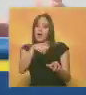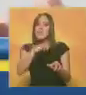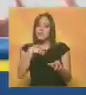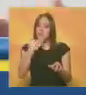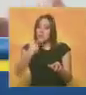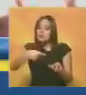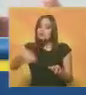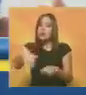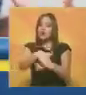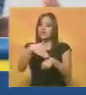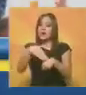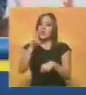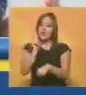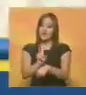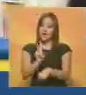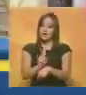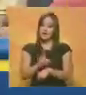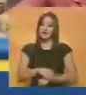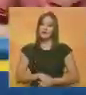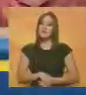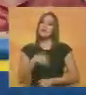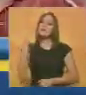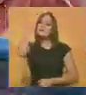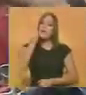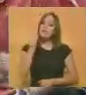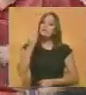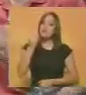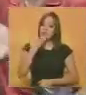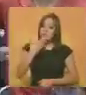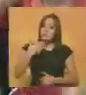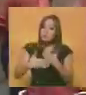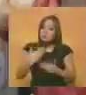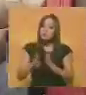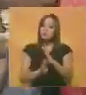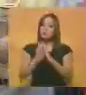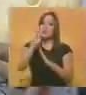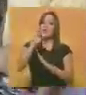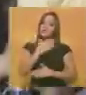próximo gobernador del Estado Vargas, apostando a que traerá progreso, desarrollo y bienestar.